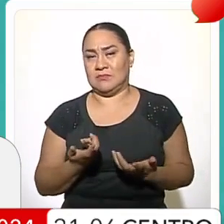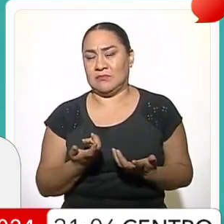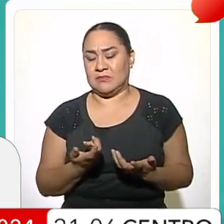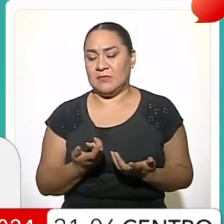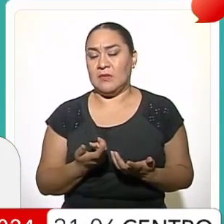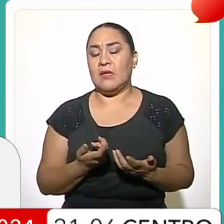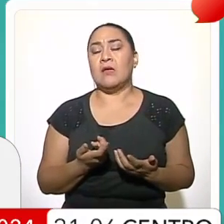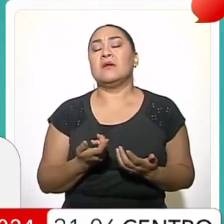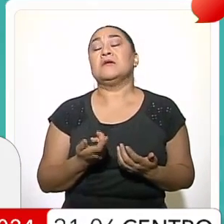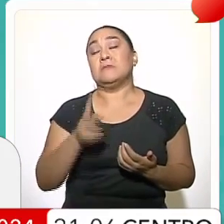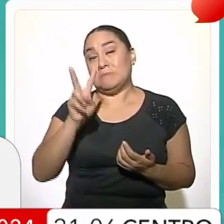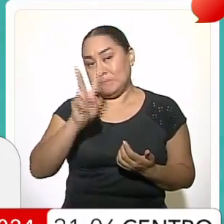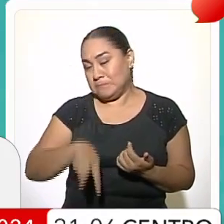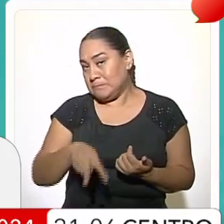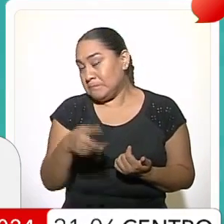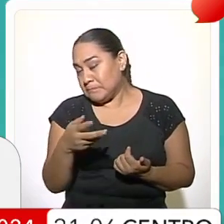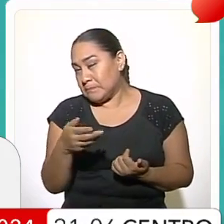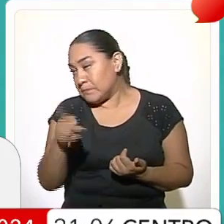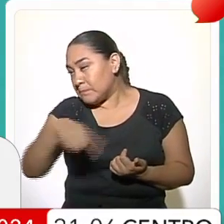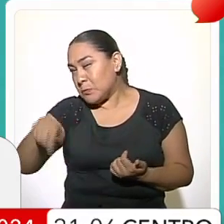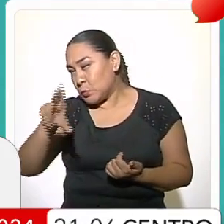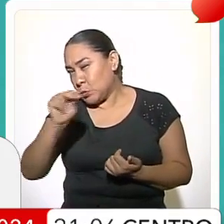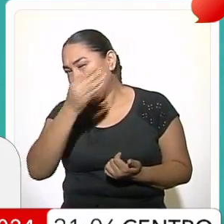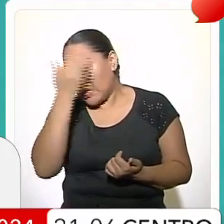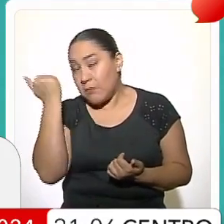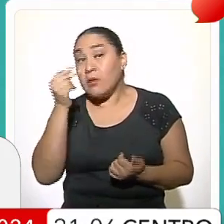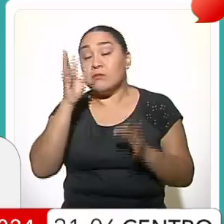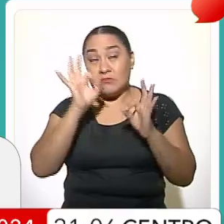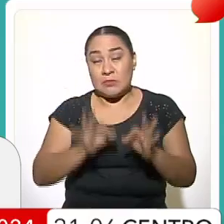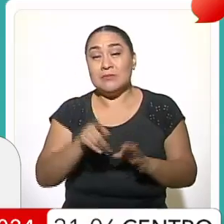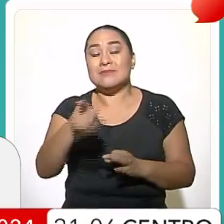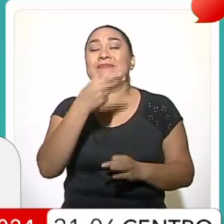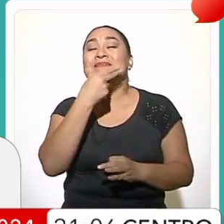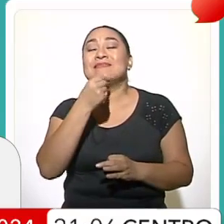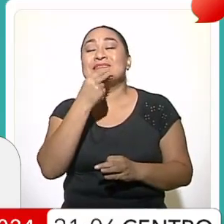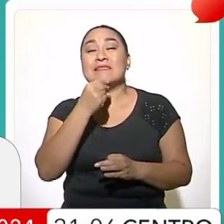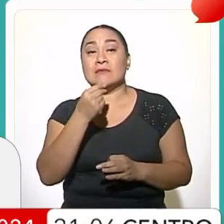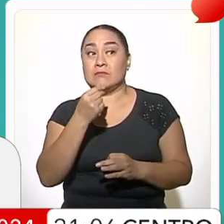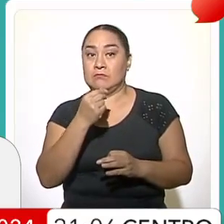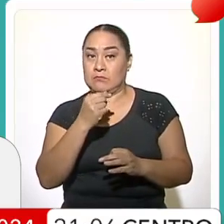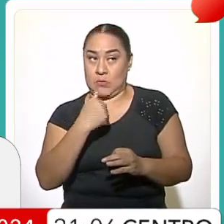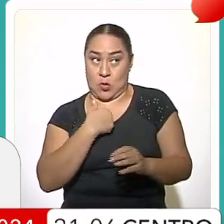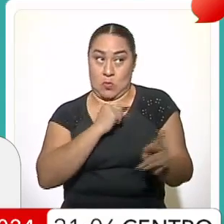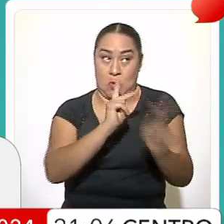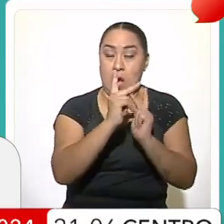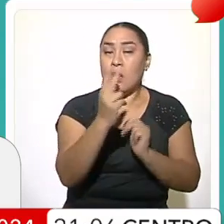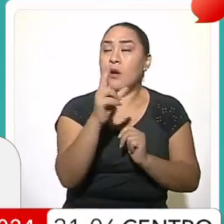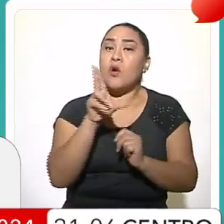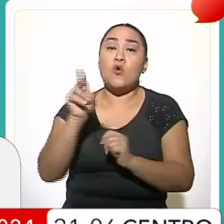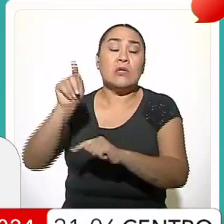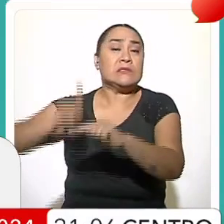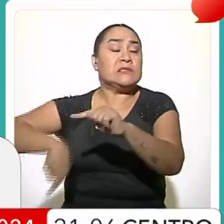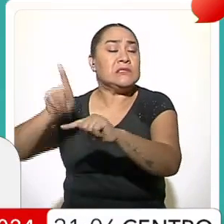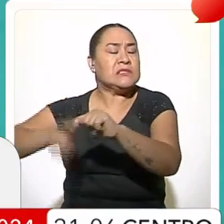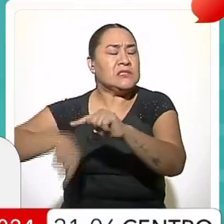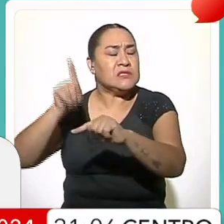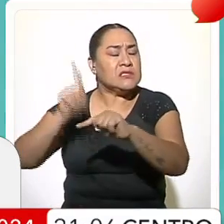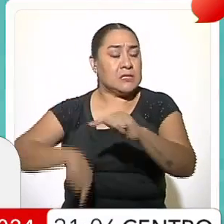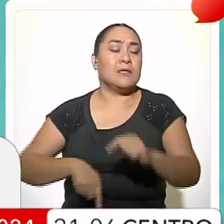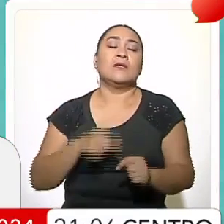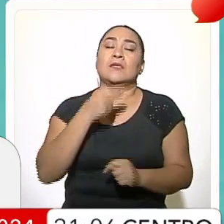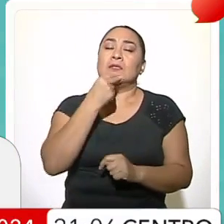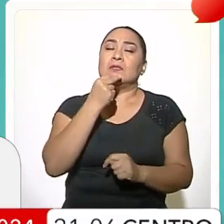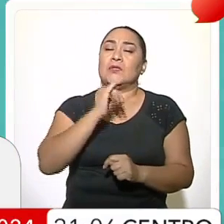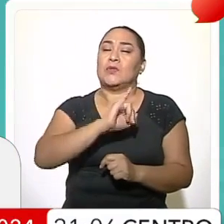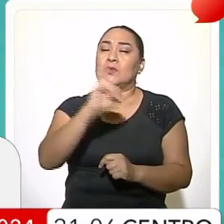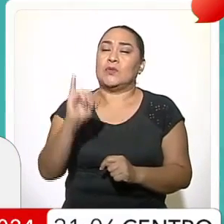se sabe poco que no le permiten a Julian hablar por sí mismo. Entonces, por eso es que John y